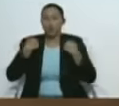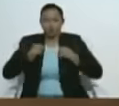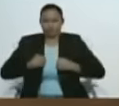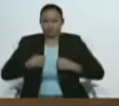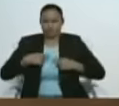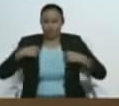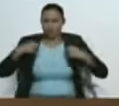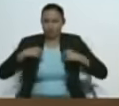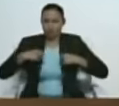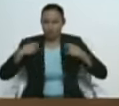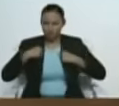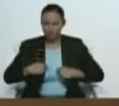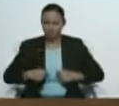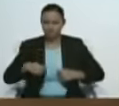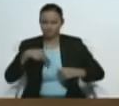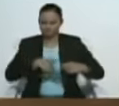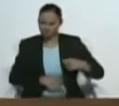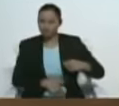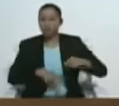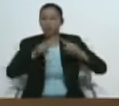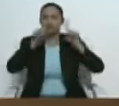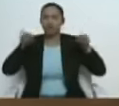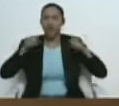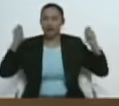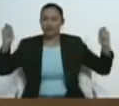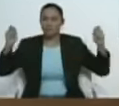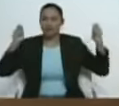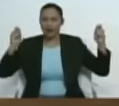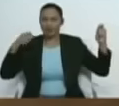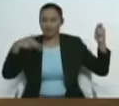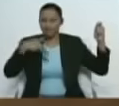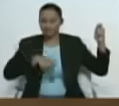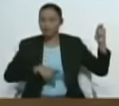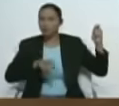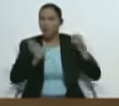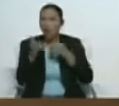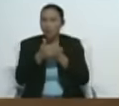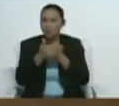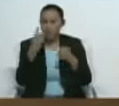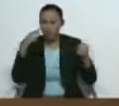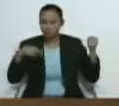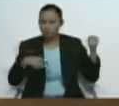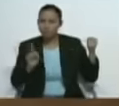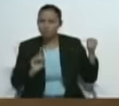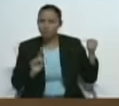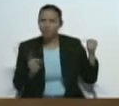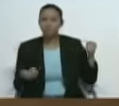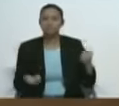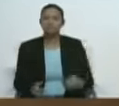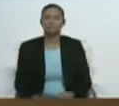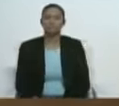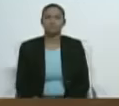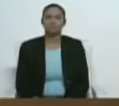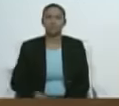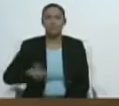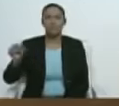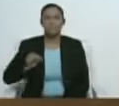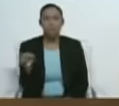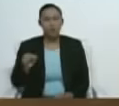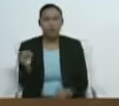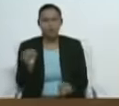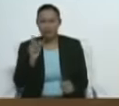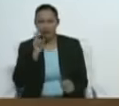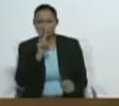y una pancarta que pudo verse claramente al ser abordado por los cuerpos de seguridad se le